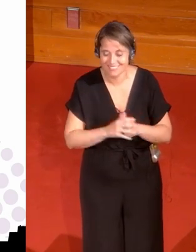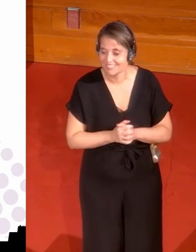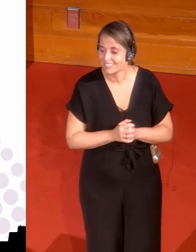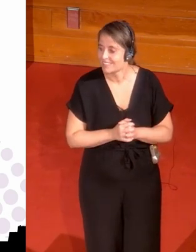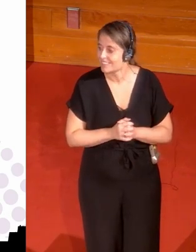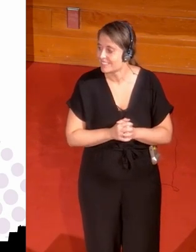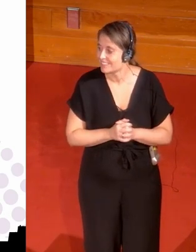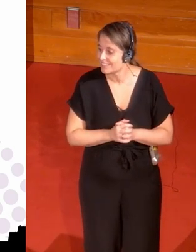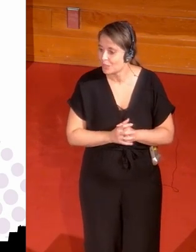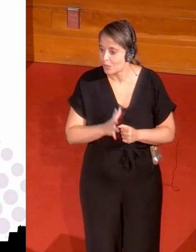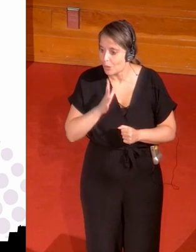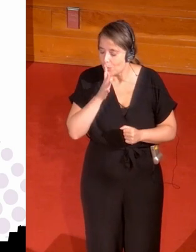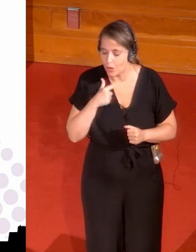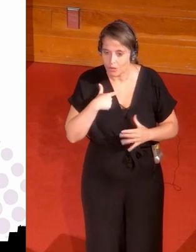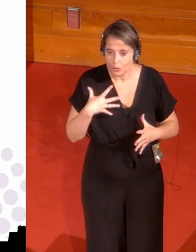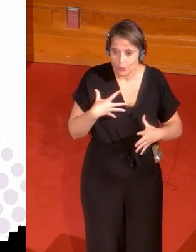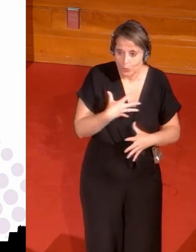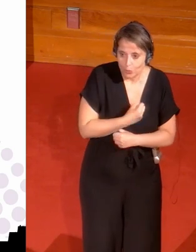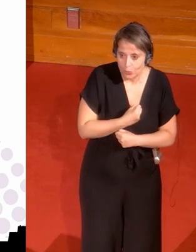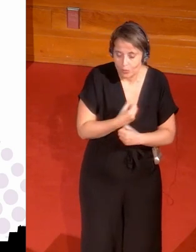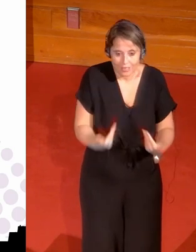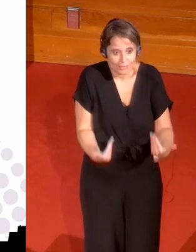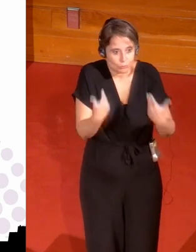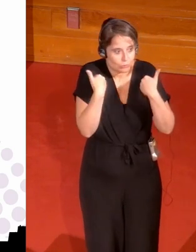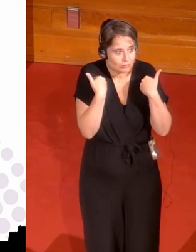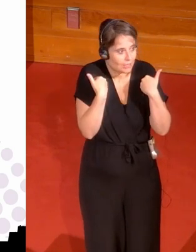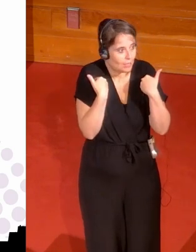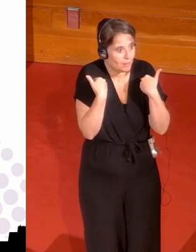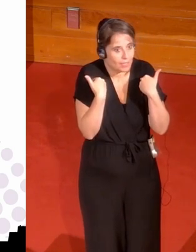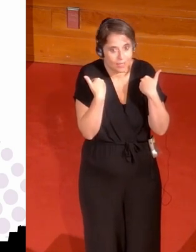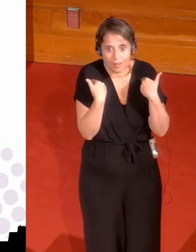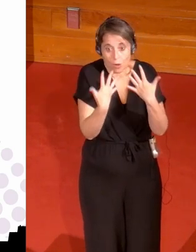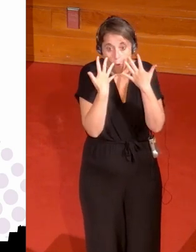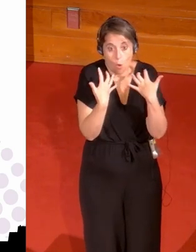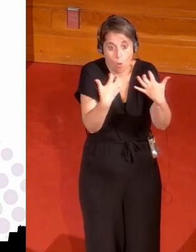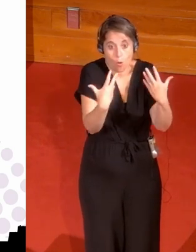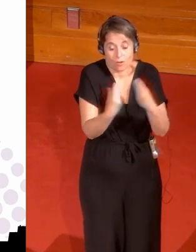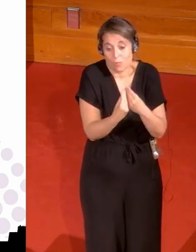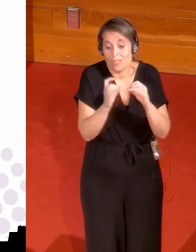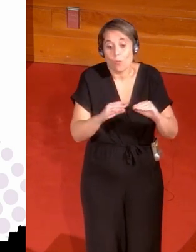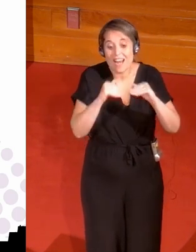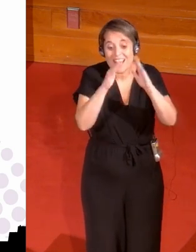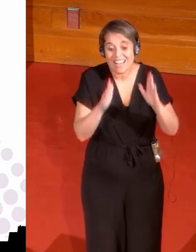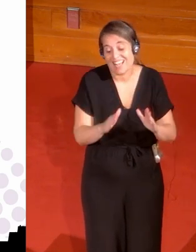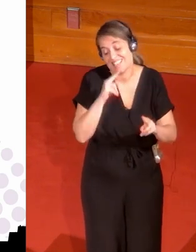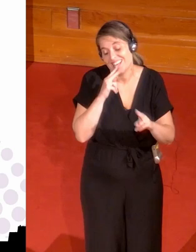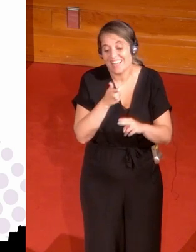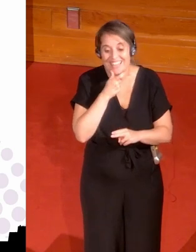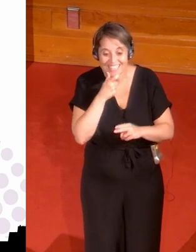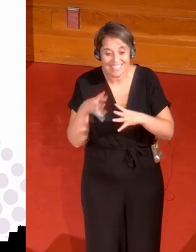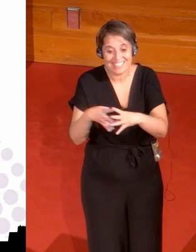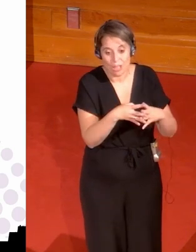me me agobia un poco tanta responsabilidad ver la la casa llena no como dicen en inglés como dicen